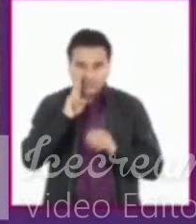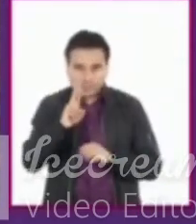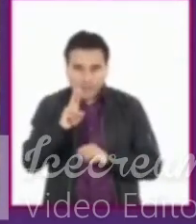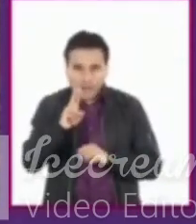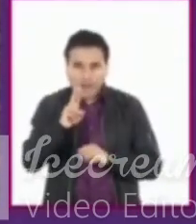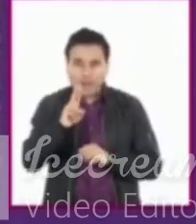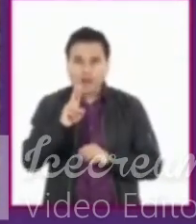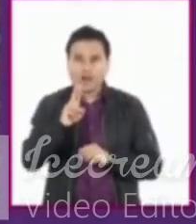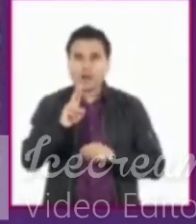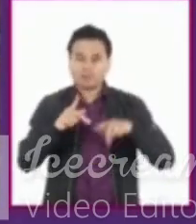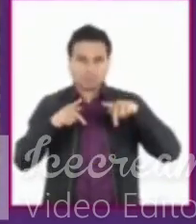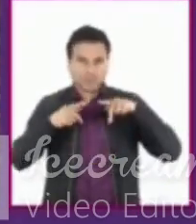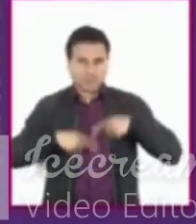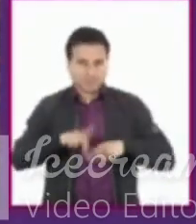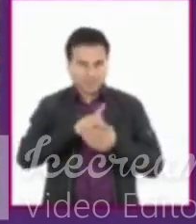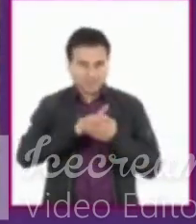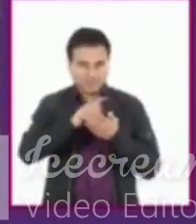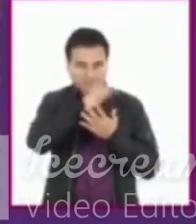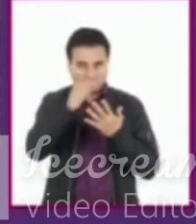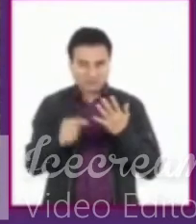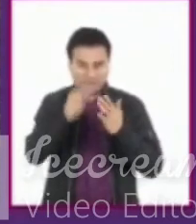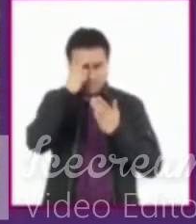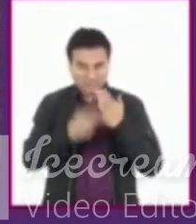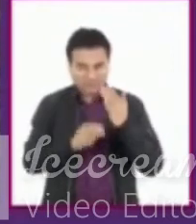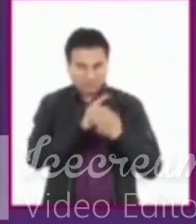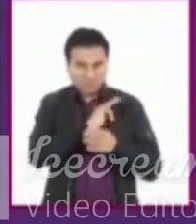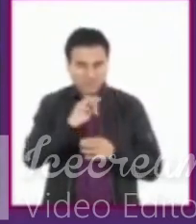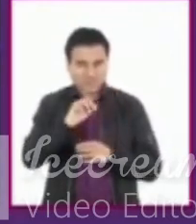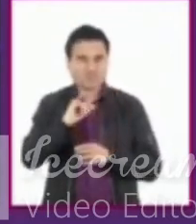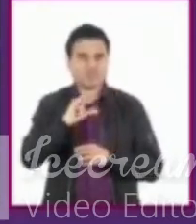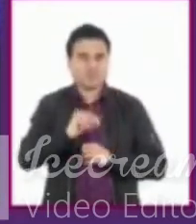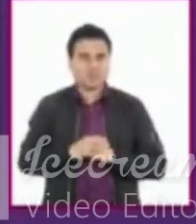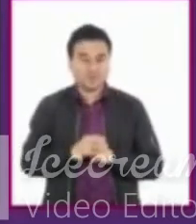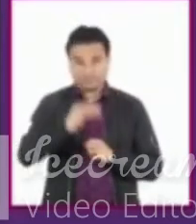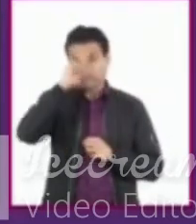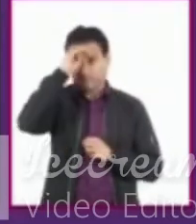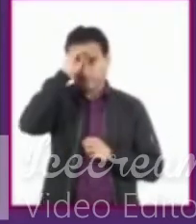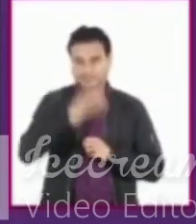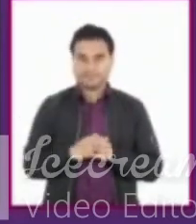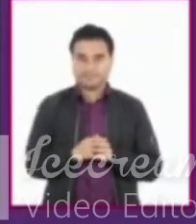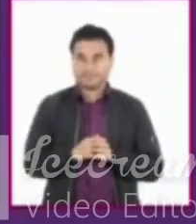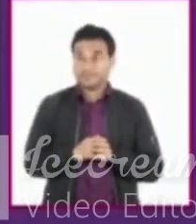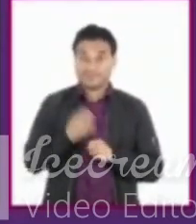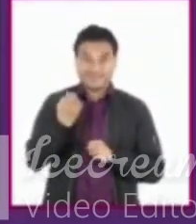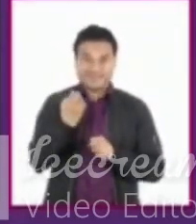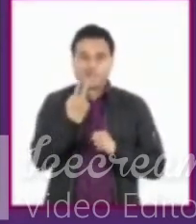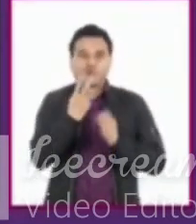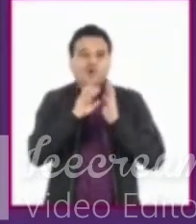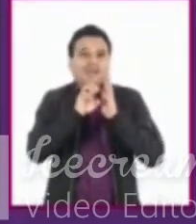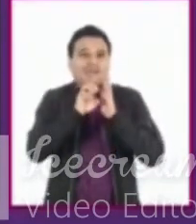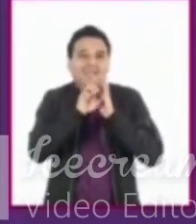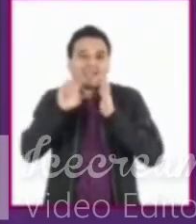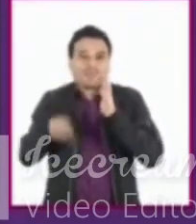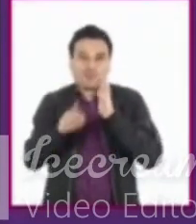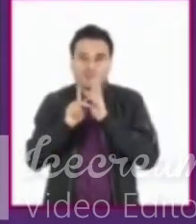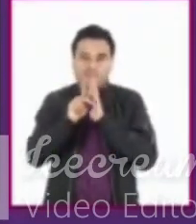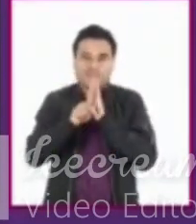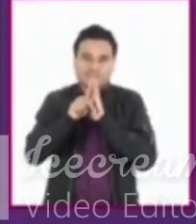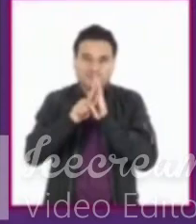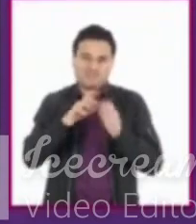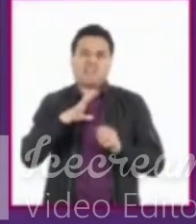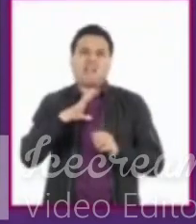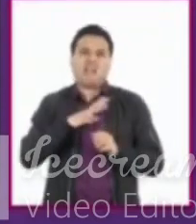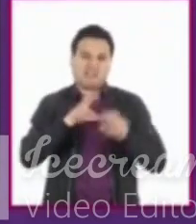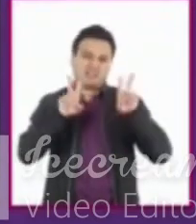futuro y afectar los derechos de las personas a partir de características genéticas. Estos son solo 2 ejemplos de la gran diversidad